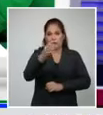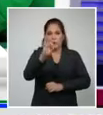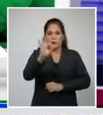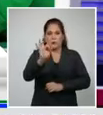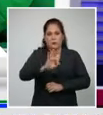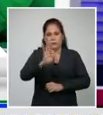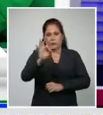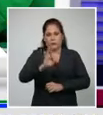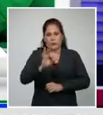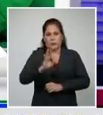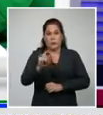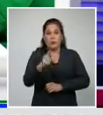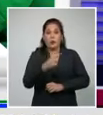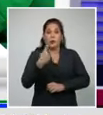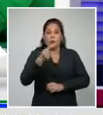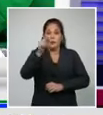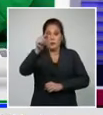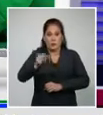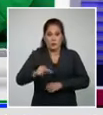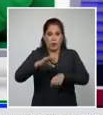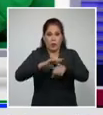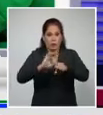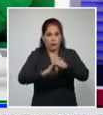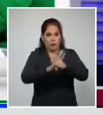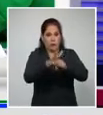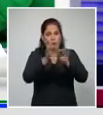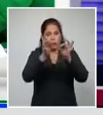93,8% de todos los que se han diagnosticado,